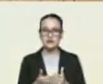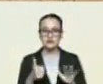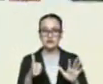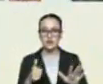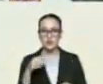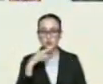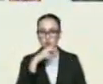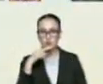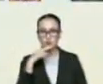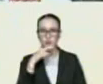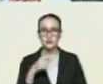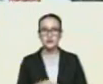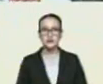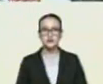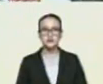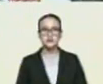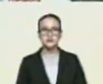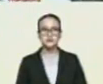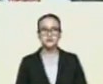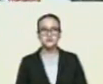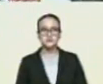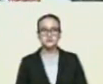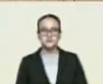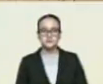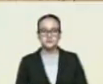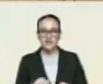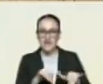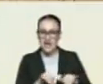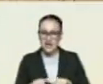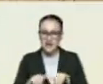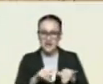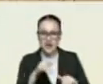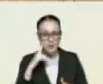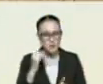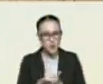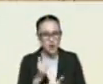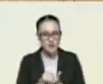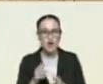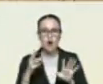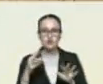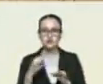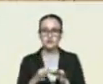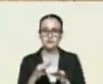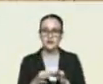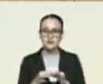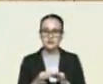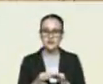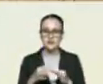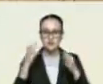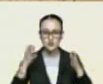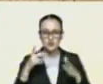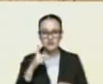de octubre. La ejecución de la prueba de ingeniería el 8 de septiembre. La capacitación del 100%